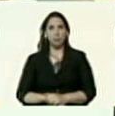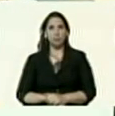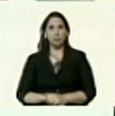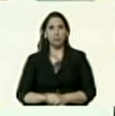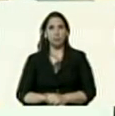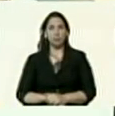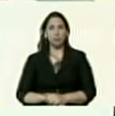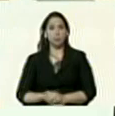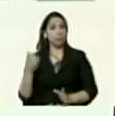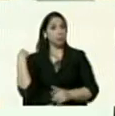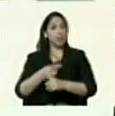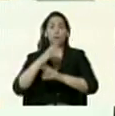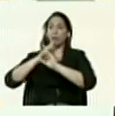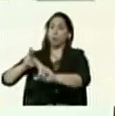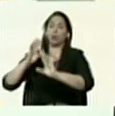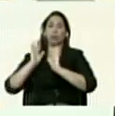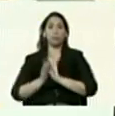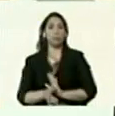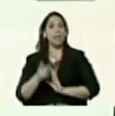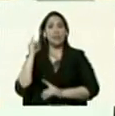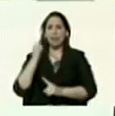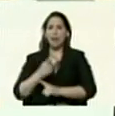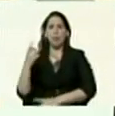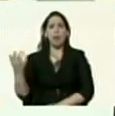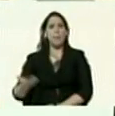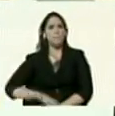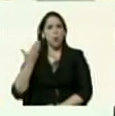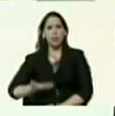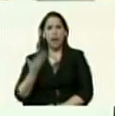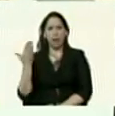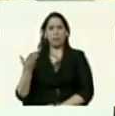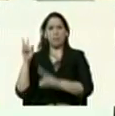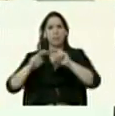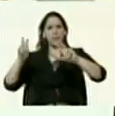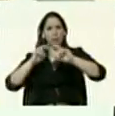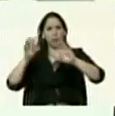Debe responder. Por eso es importante la investigación, la transparencia.